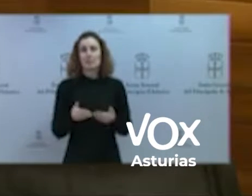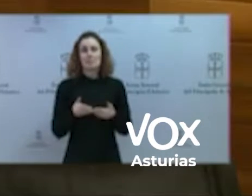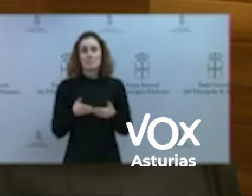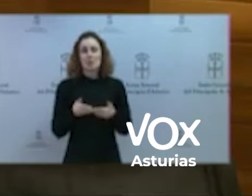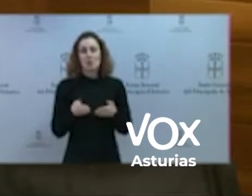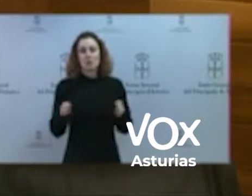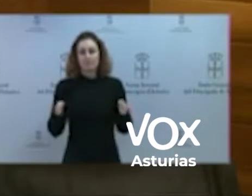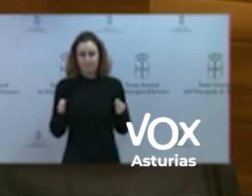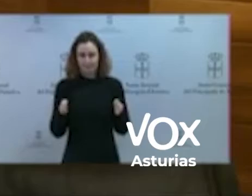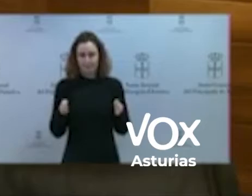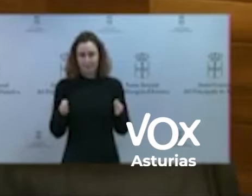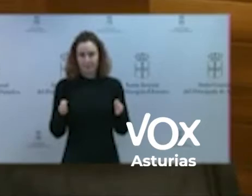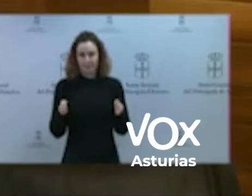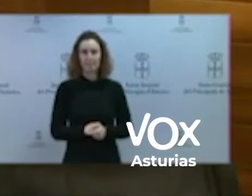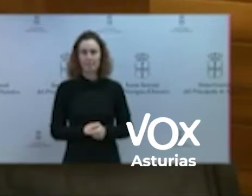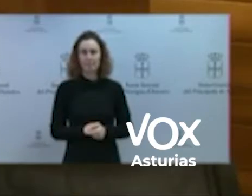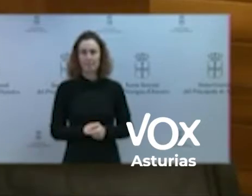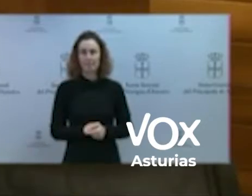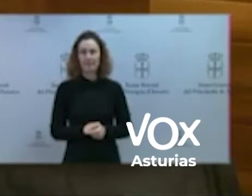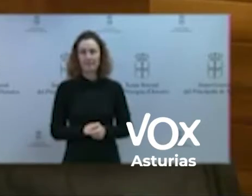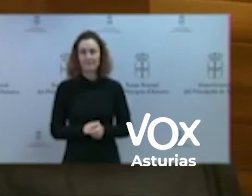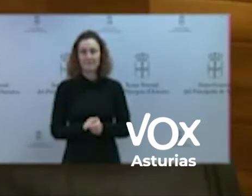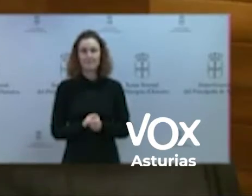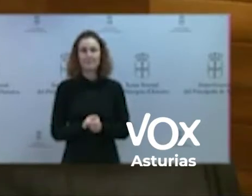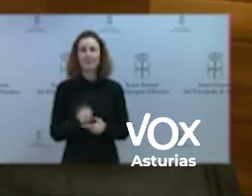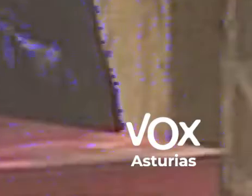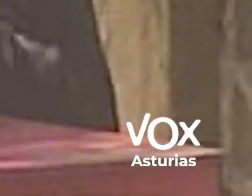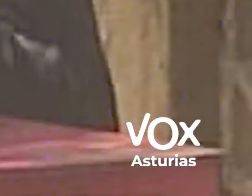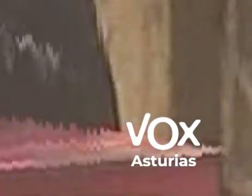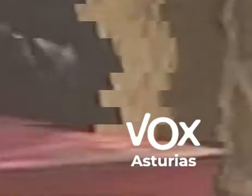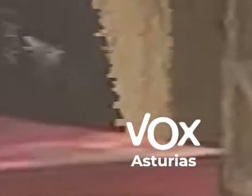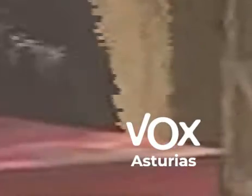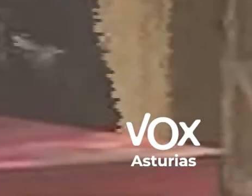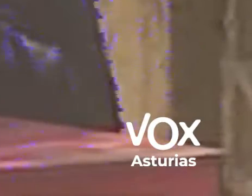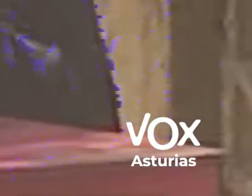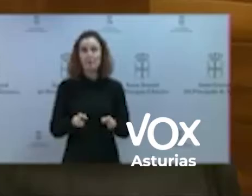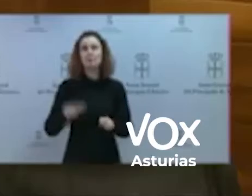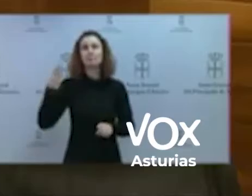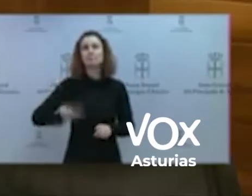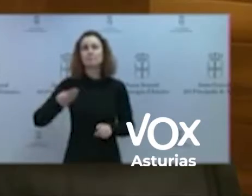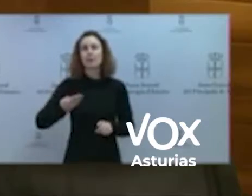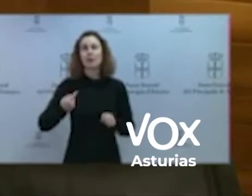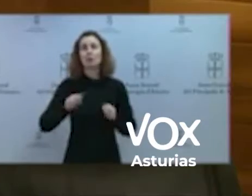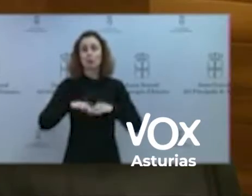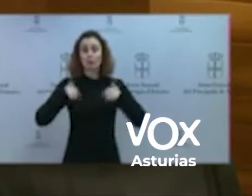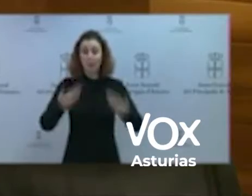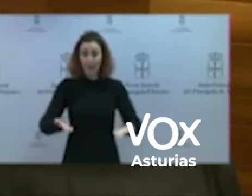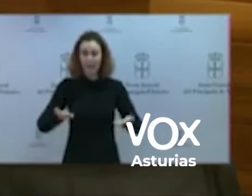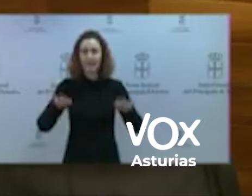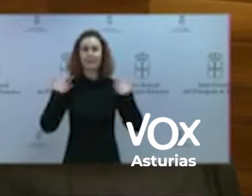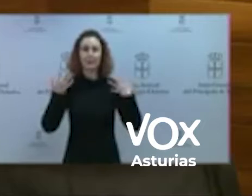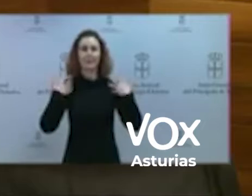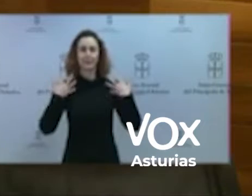la hotelería y los alojamientos. La importancia del uso de las terrazas como forma, en este sentido,